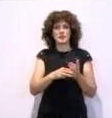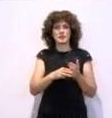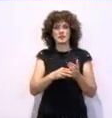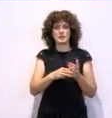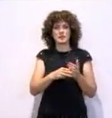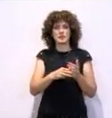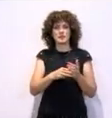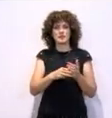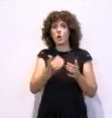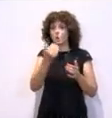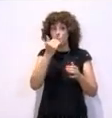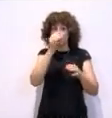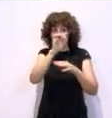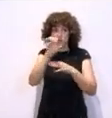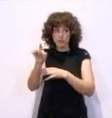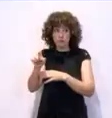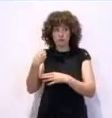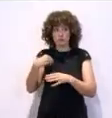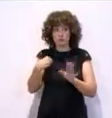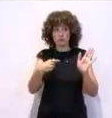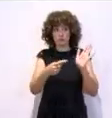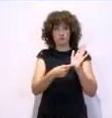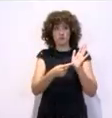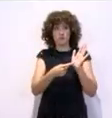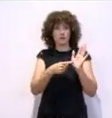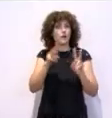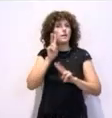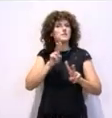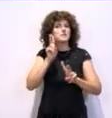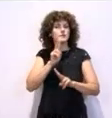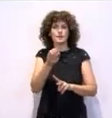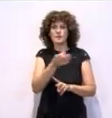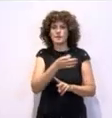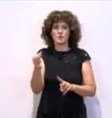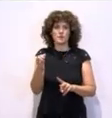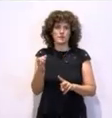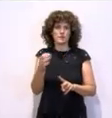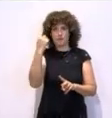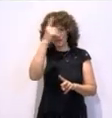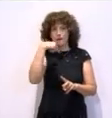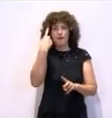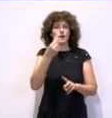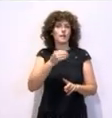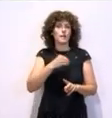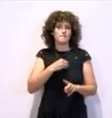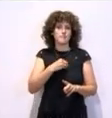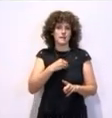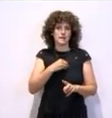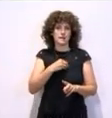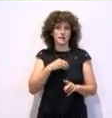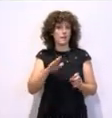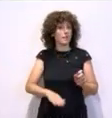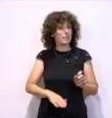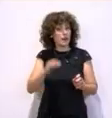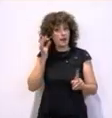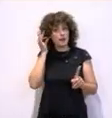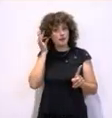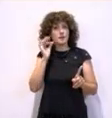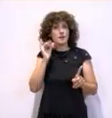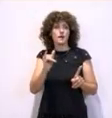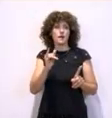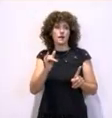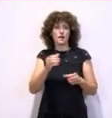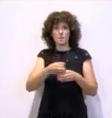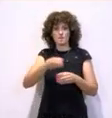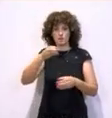3.000 postales como estas, que visibiliza perfectamente la cara de pena de la niña que tiene un vaso vacío.